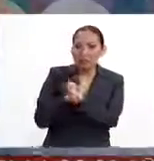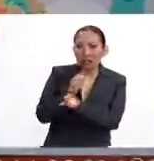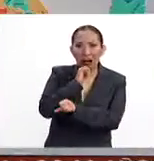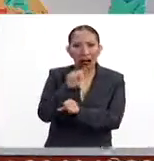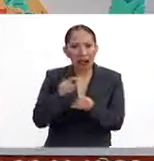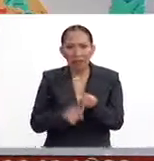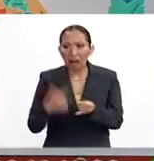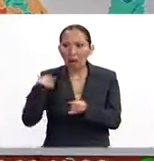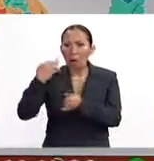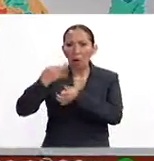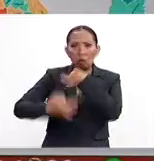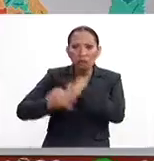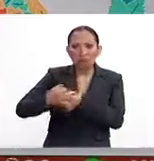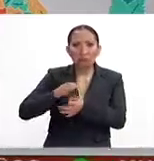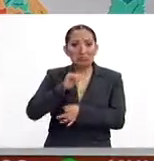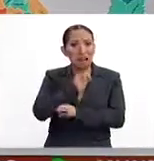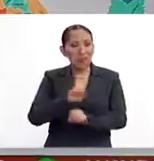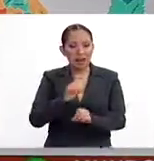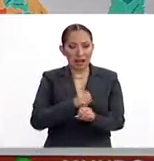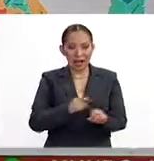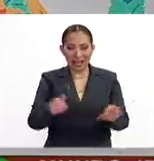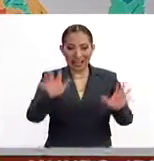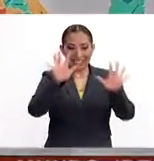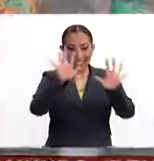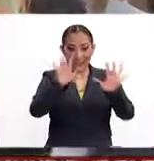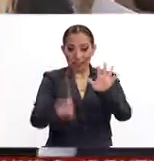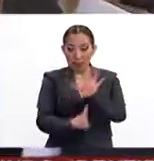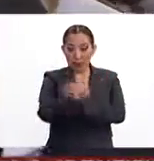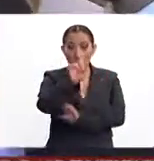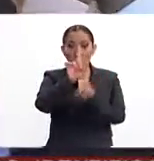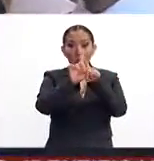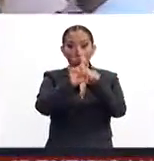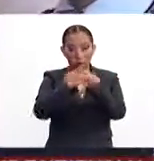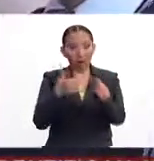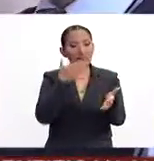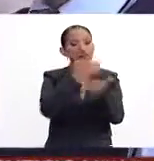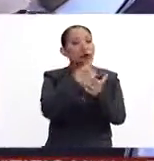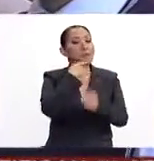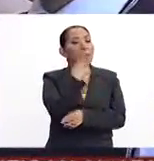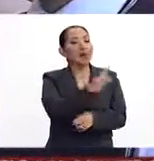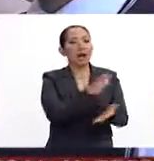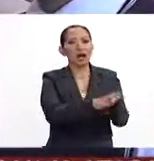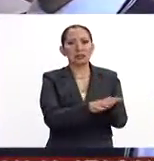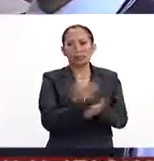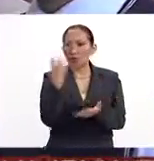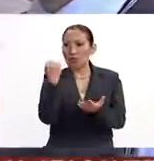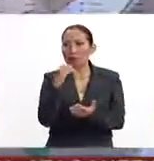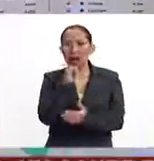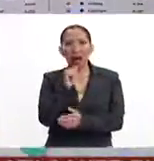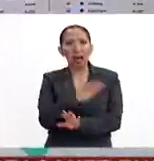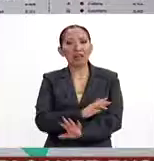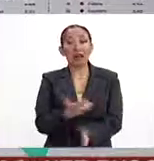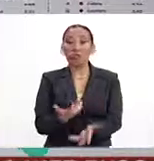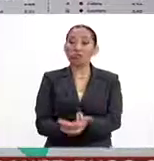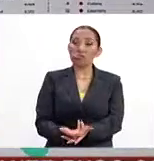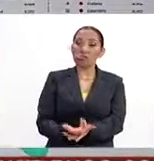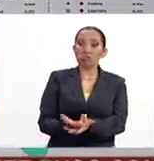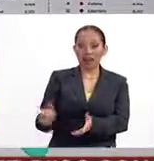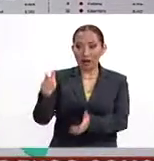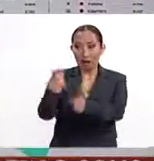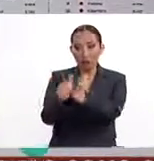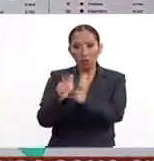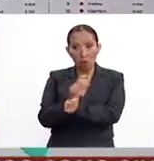decir, apenas 1 de cada 10 de este tipo de delitos llegan a una sentencia. Entonces, bueno, obviamente esto para el